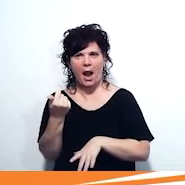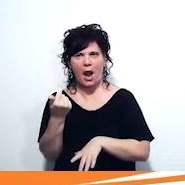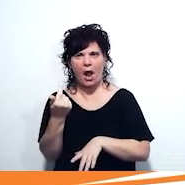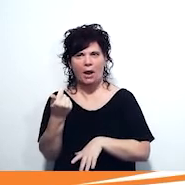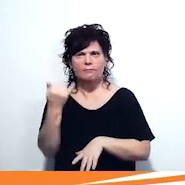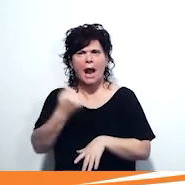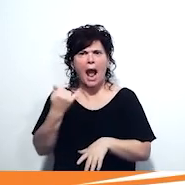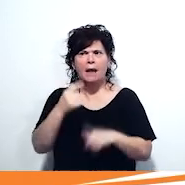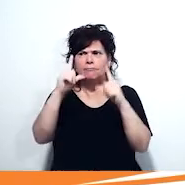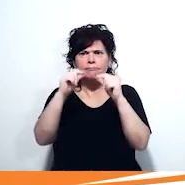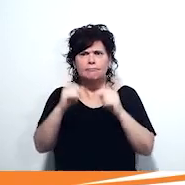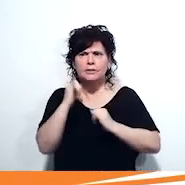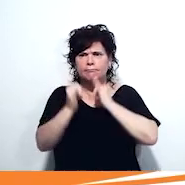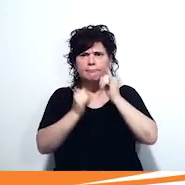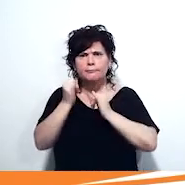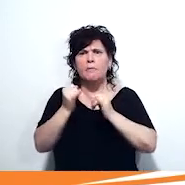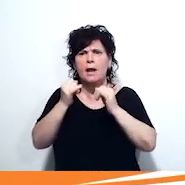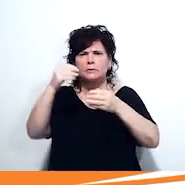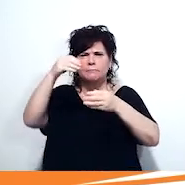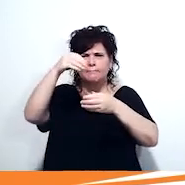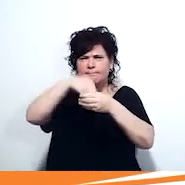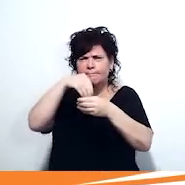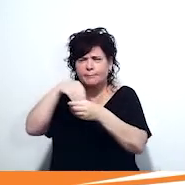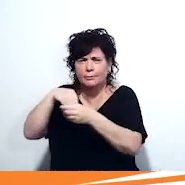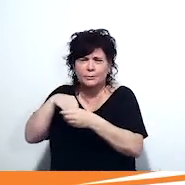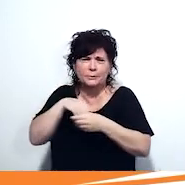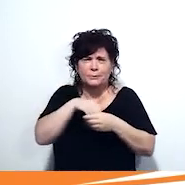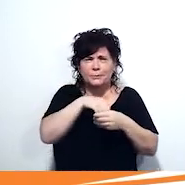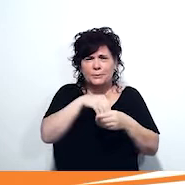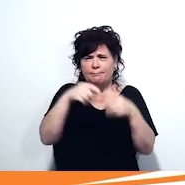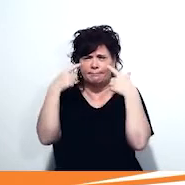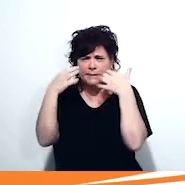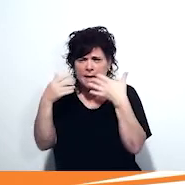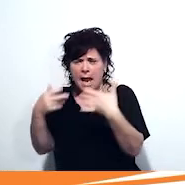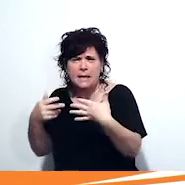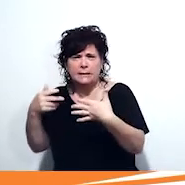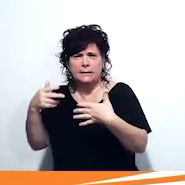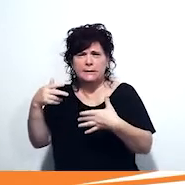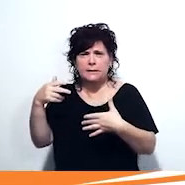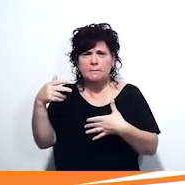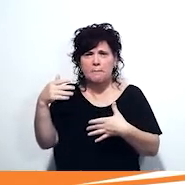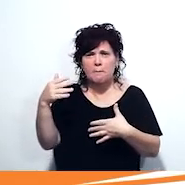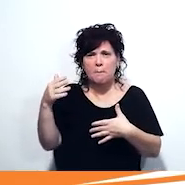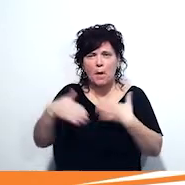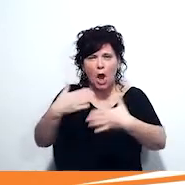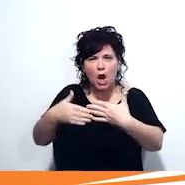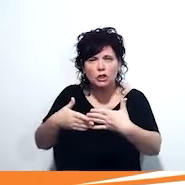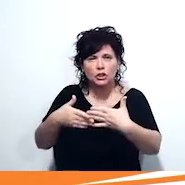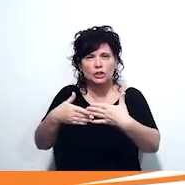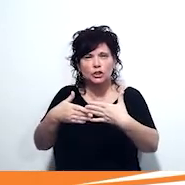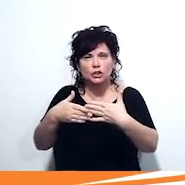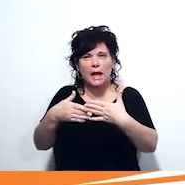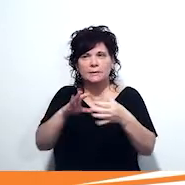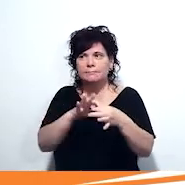de almacenamiento de datos en estos centros de datos de países desarrollados, se analiza, se procesa, se usan los datos mediante